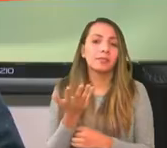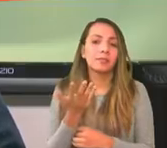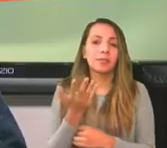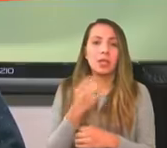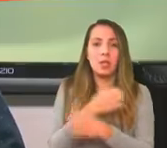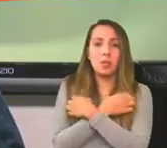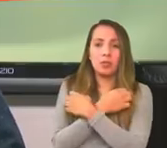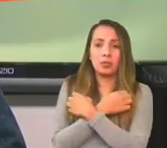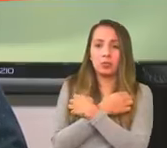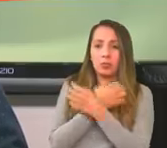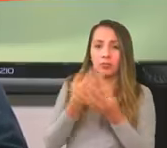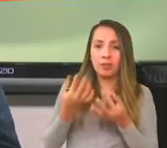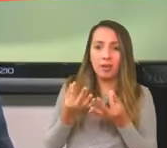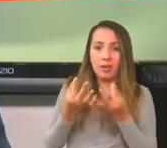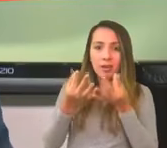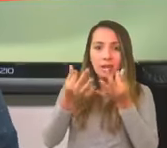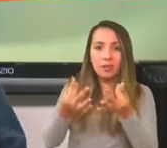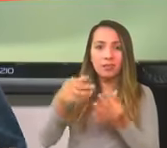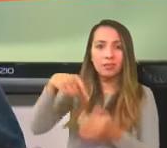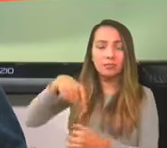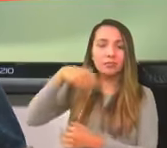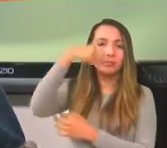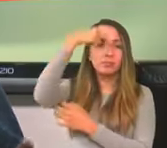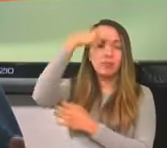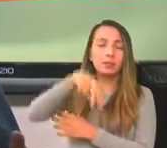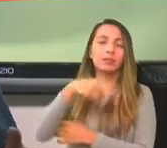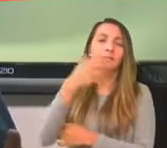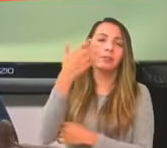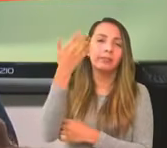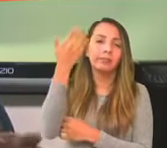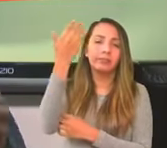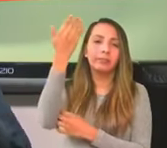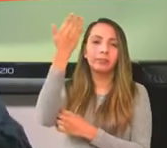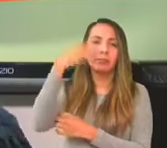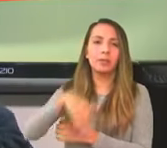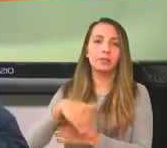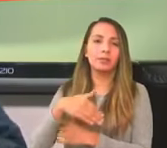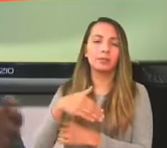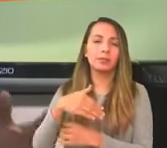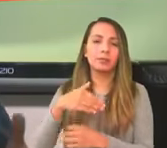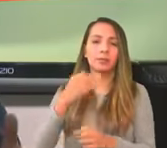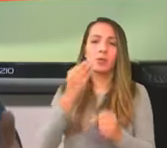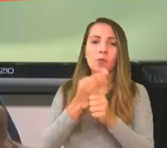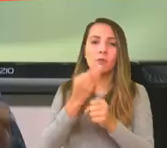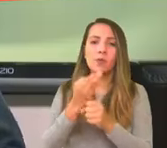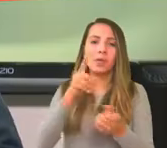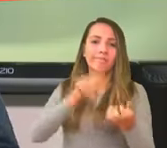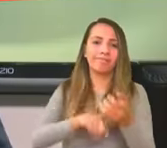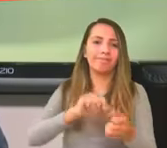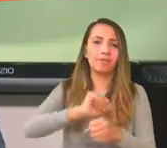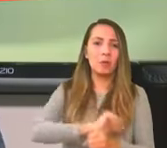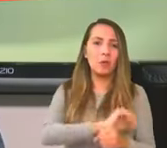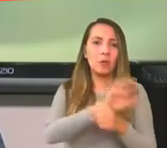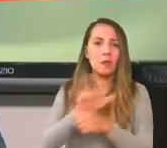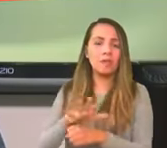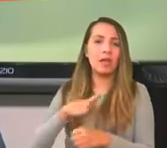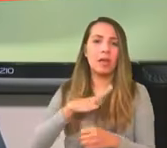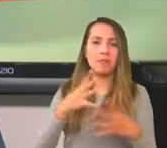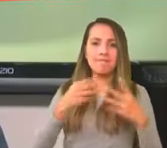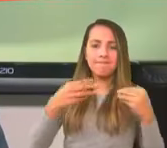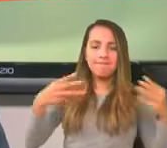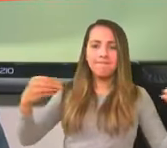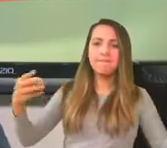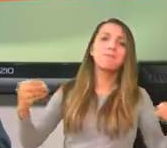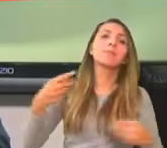calidad educativa, que por sabemos que le antecede una contingencia, una pandemia, pero también es